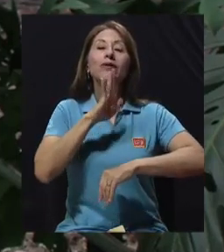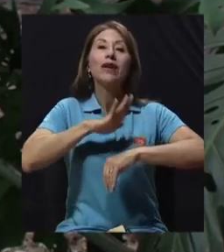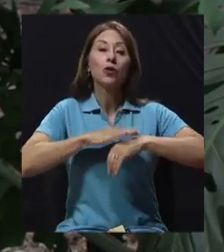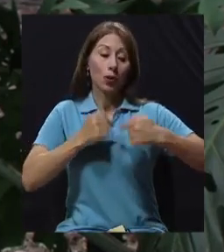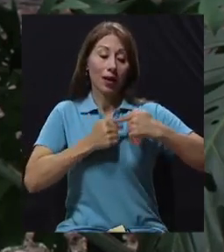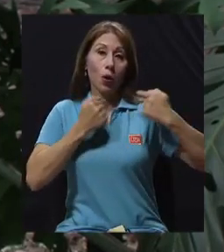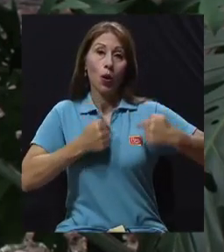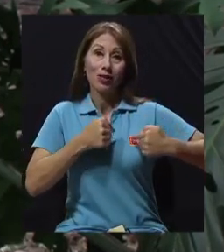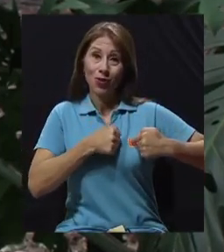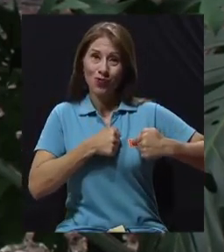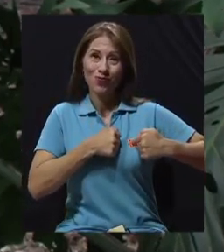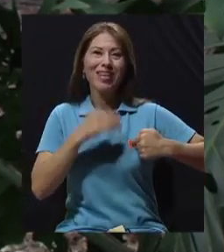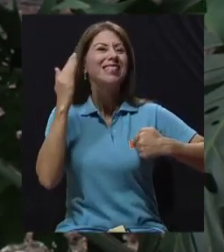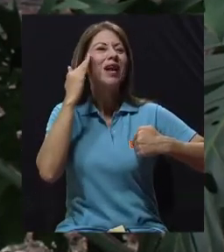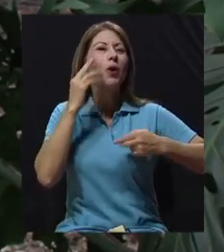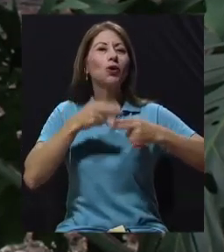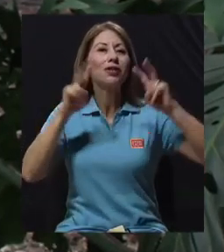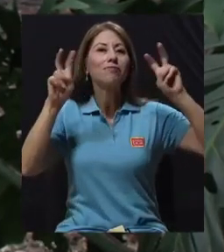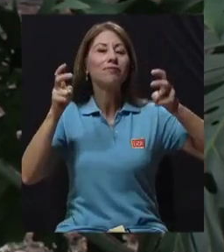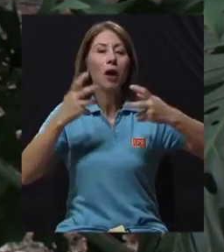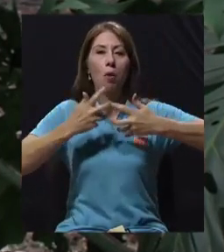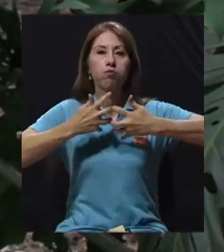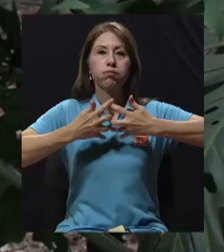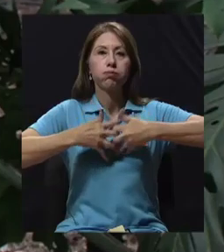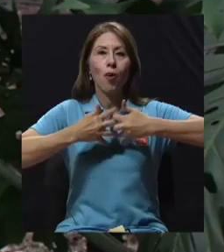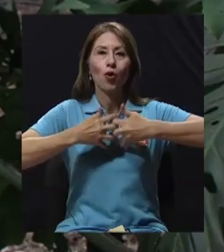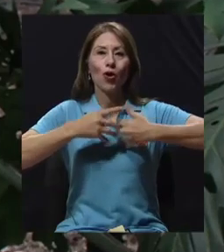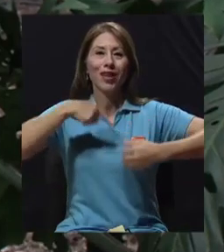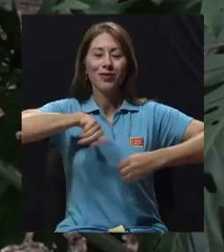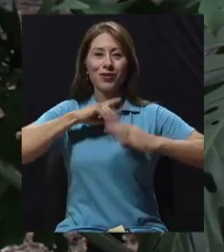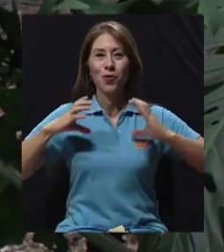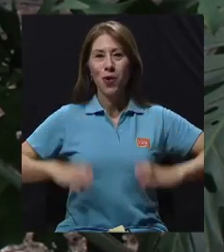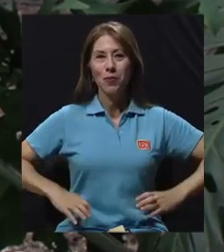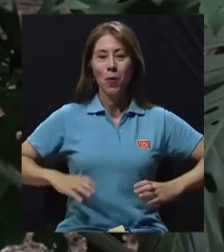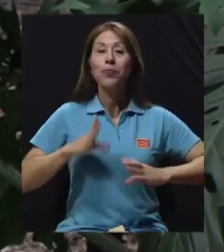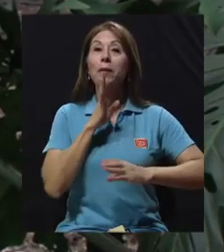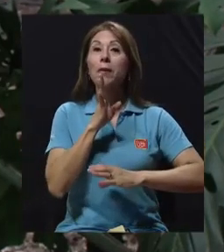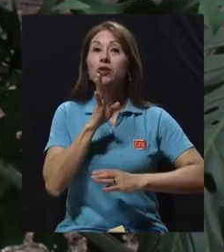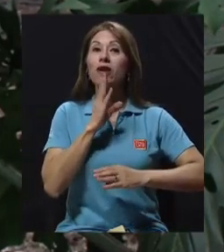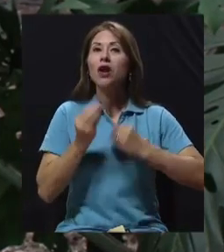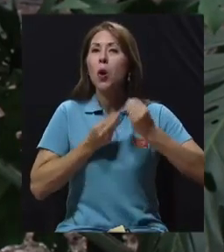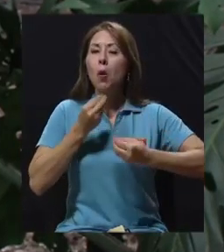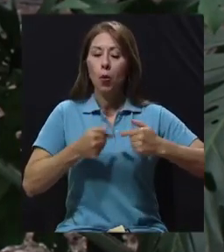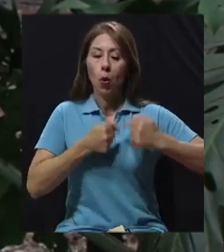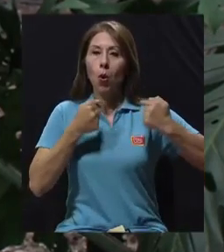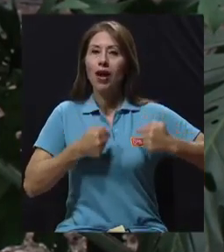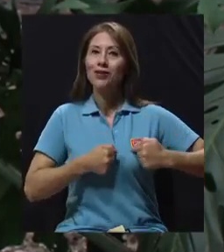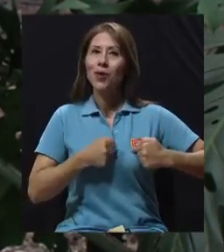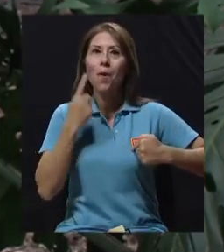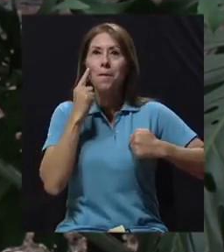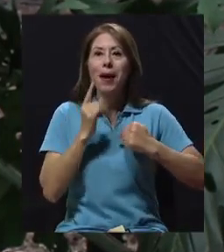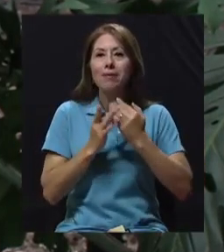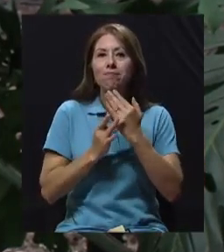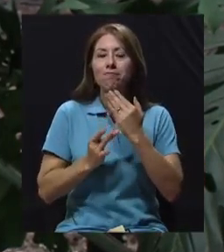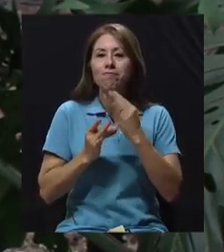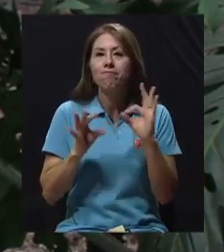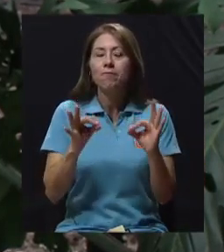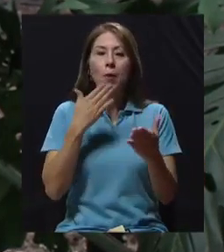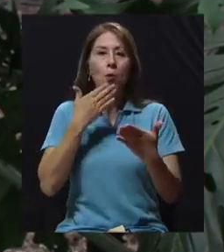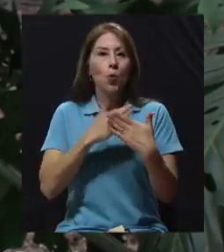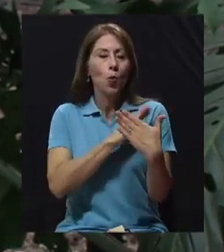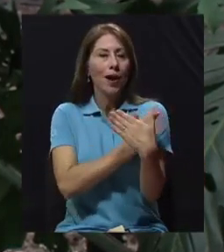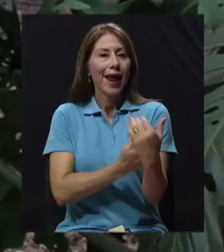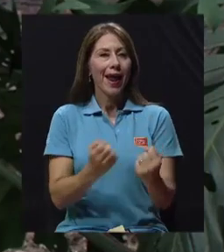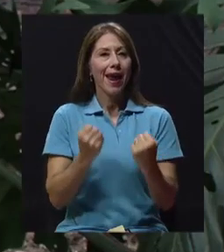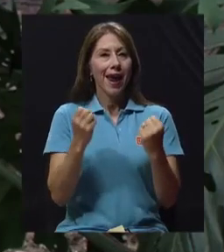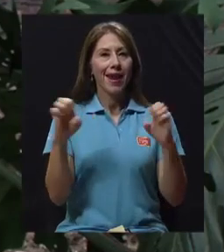conversar sobre el corazón. Se le conoce como el motor de nuestro cuerpo y vamos a hablar de cómo mantener a este corazón para aceitarlo y tenerlo con